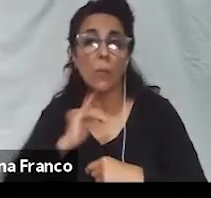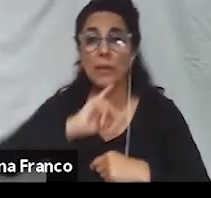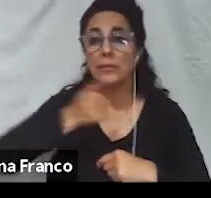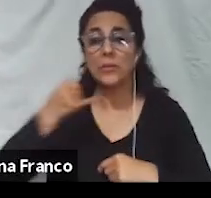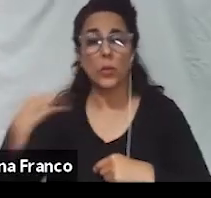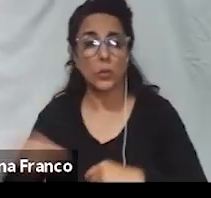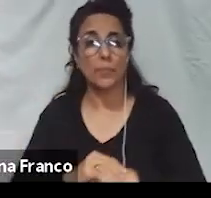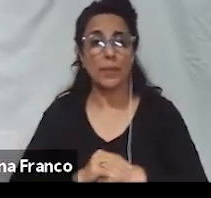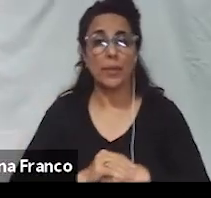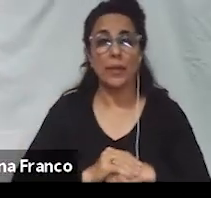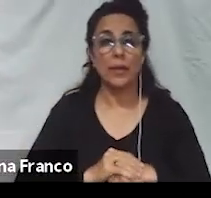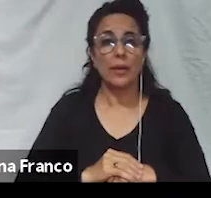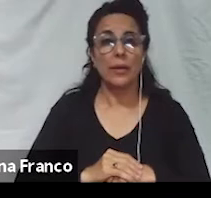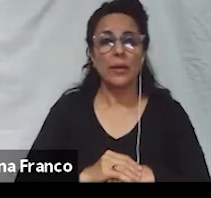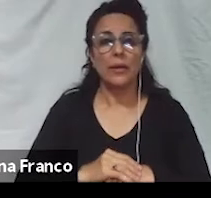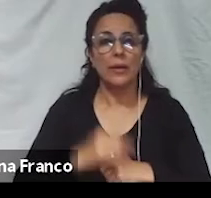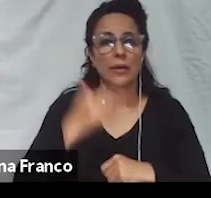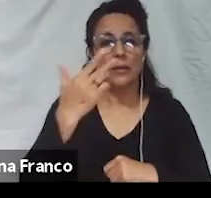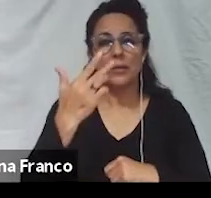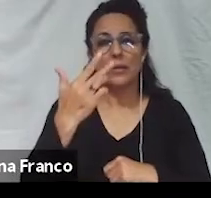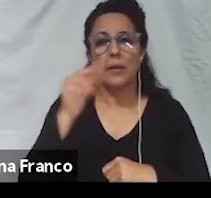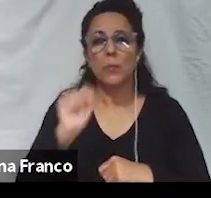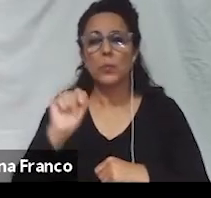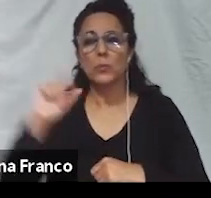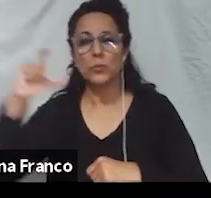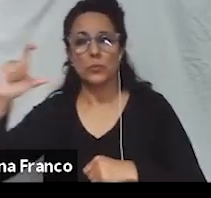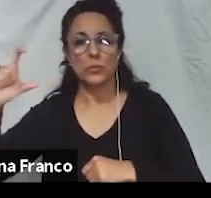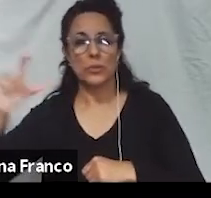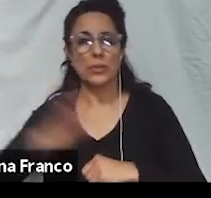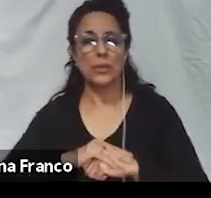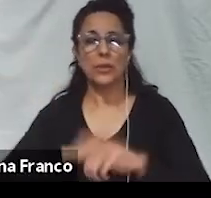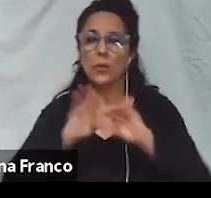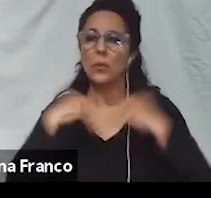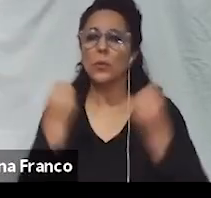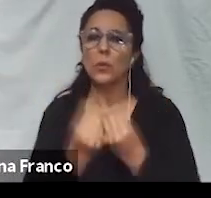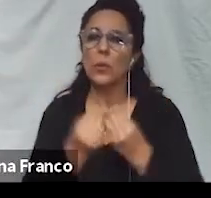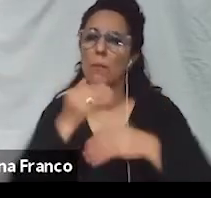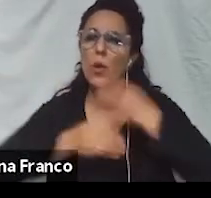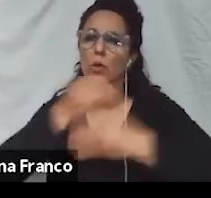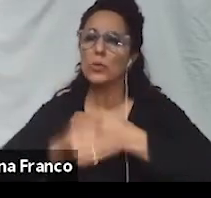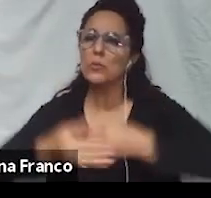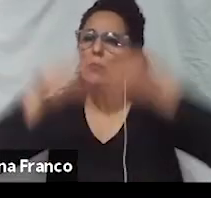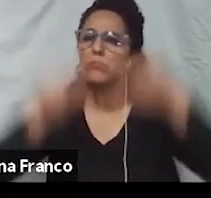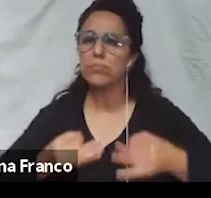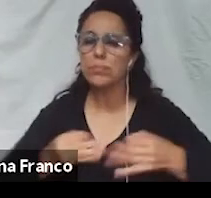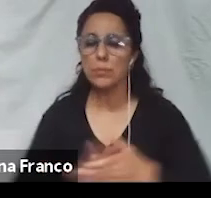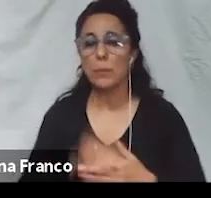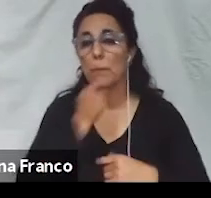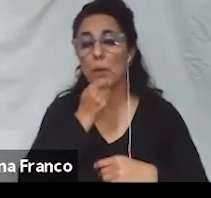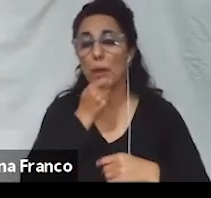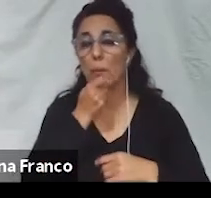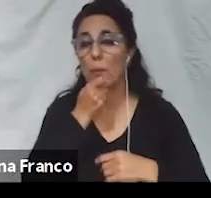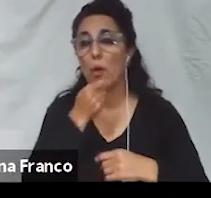Luego en el paso 3.c tenemos que incluir procesos completos. Por ejemplo, en el proceso de compra de un